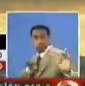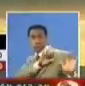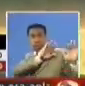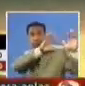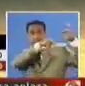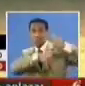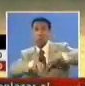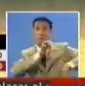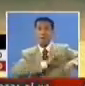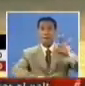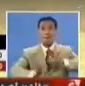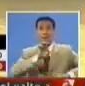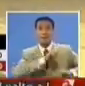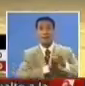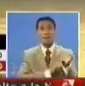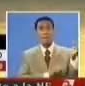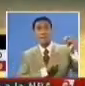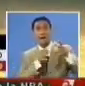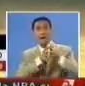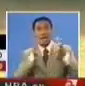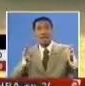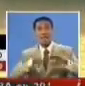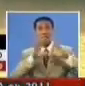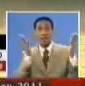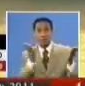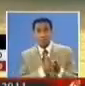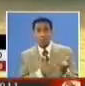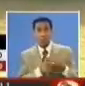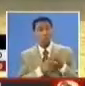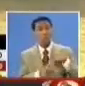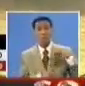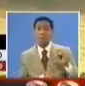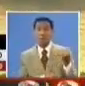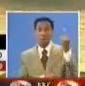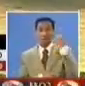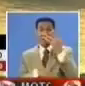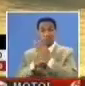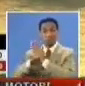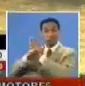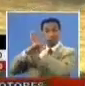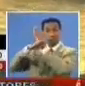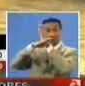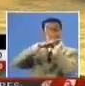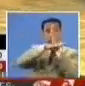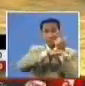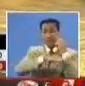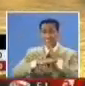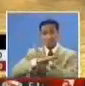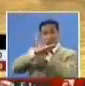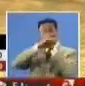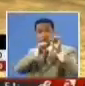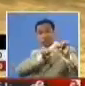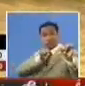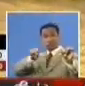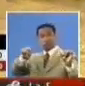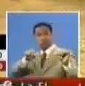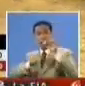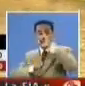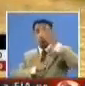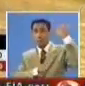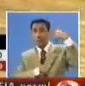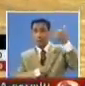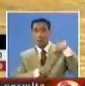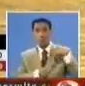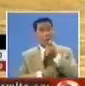8 años, prepararme para correr la ola más grande del mundo, que fue mi logro principal, que lo pude hacer el año pasado, y una